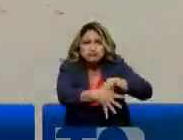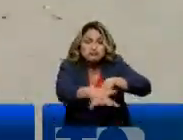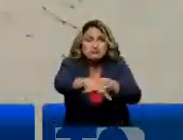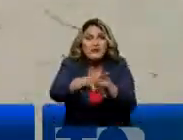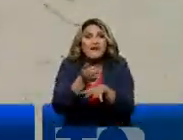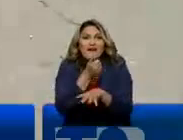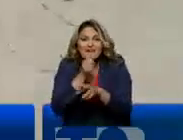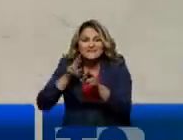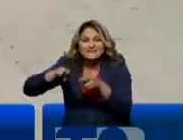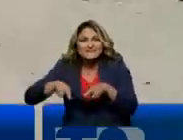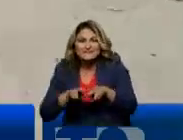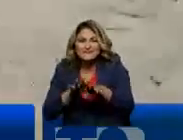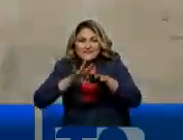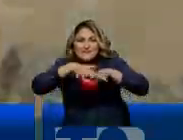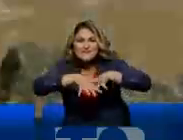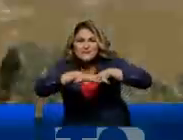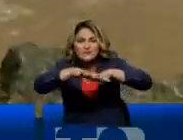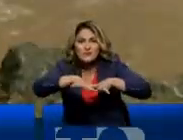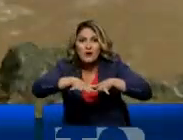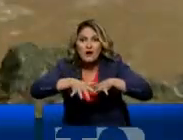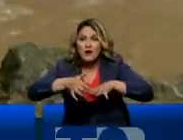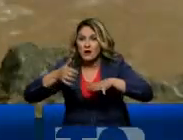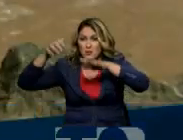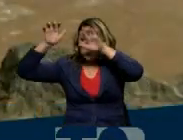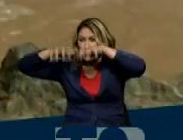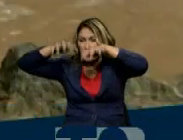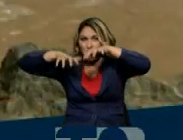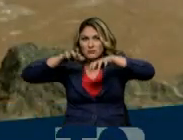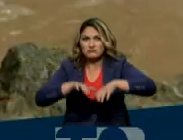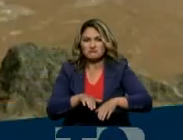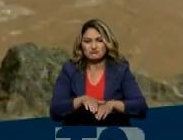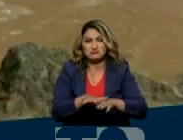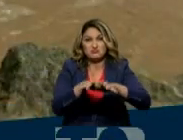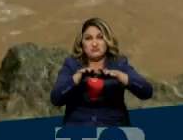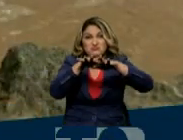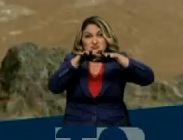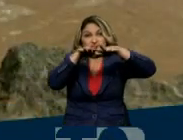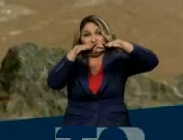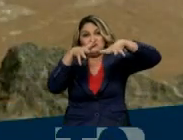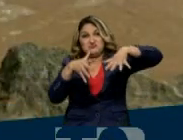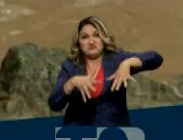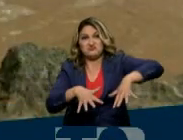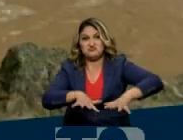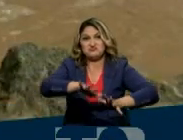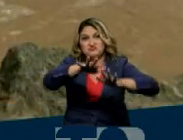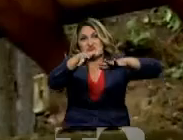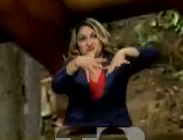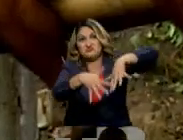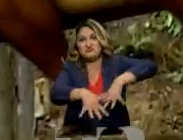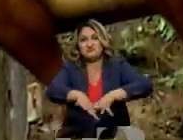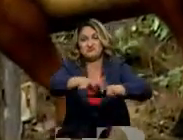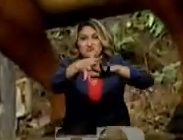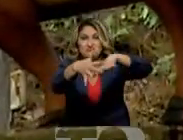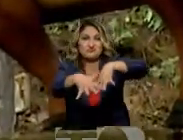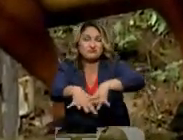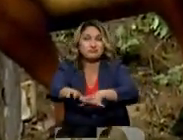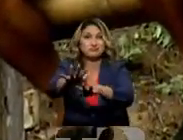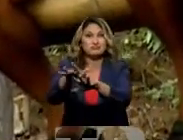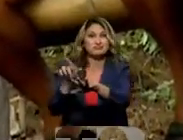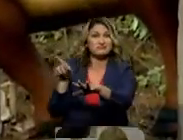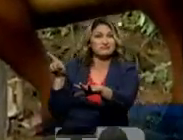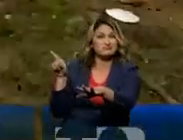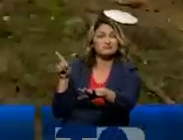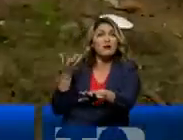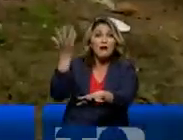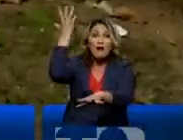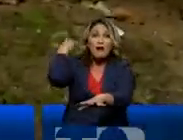se desbordaron, que en total fueron 6. Villao, Procel, San José, Dos Bocas, Las Anonas y Pedro Carbo. Algo que no habían visto hace